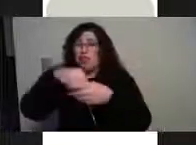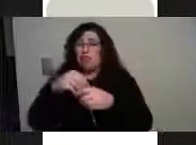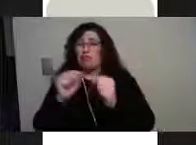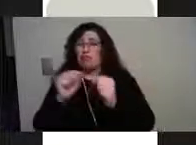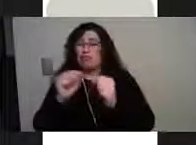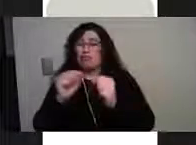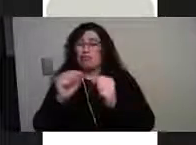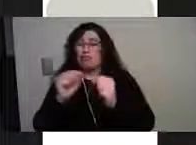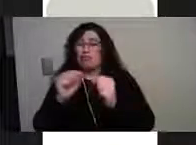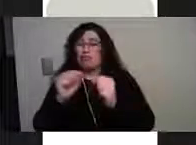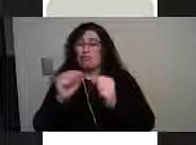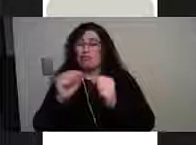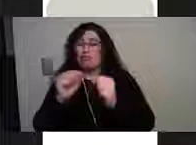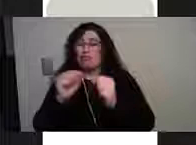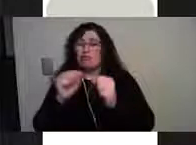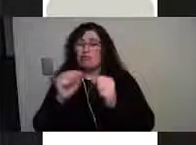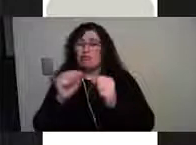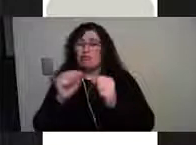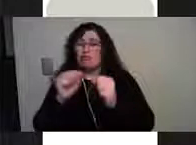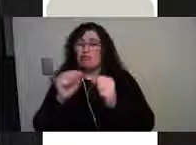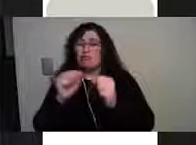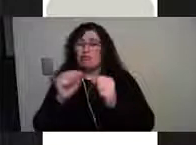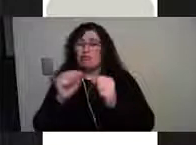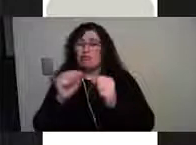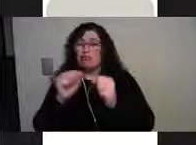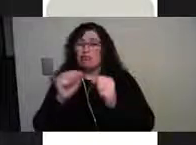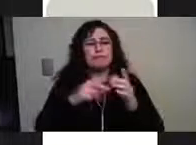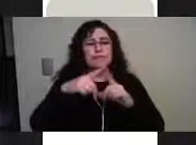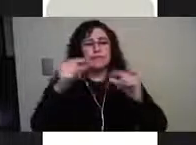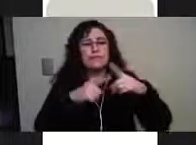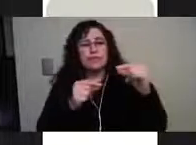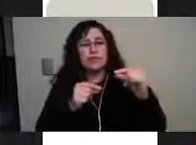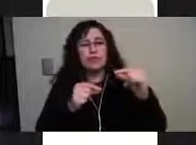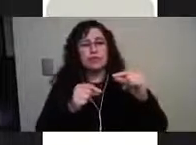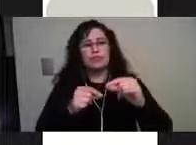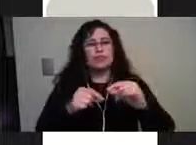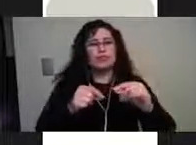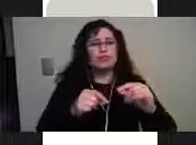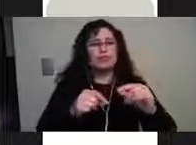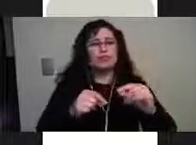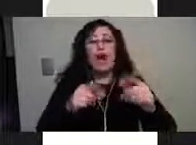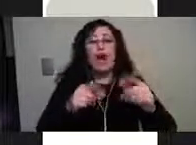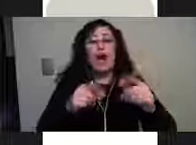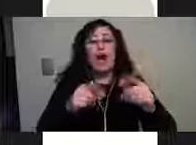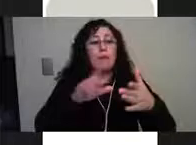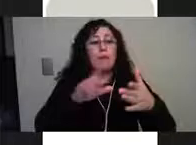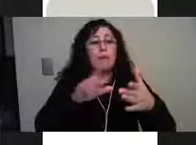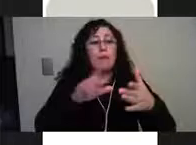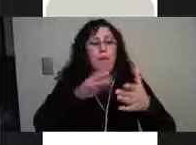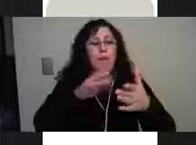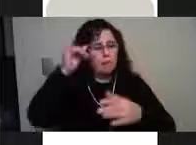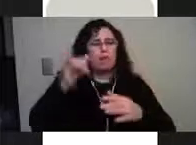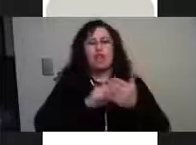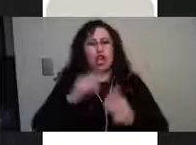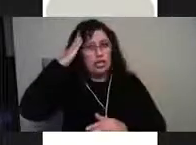que está bastante presente también en parálisis cerebral. Trastornos neuro, por ejemplo, de tipo obsesivo compulsivo, algunos trastornos lesivos,